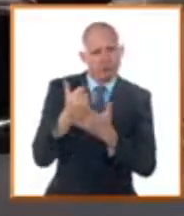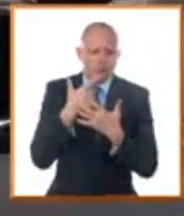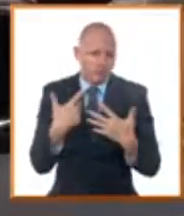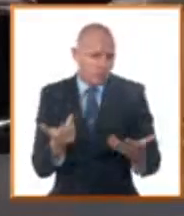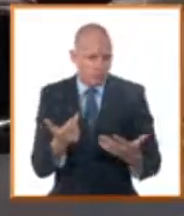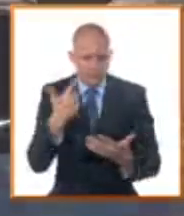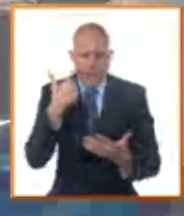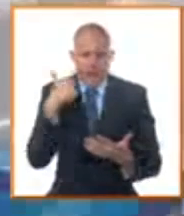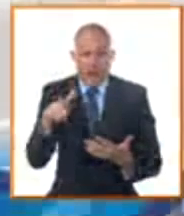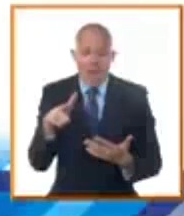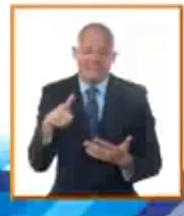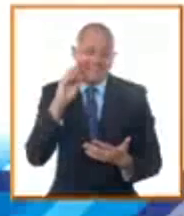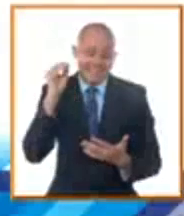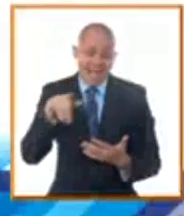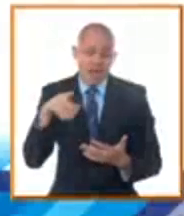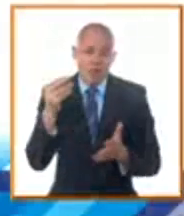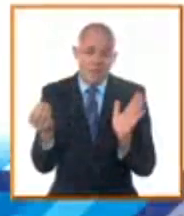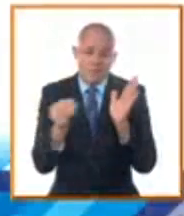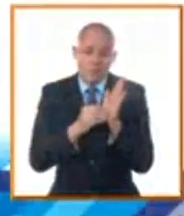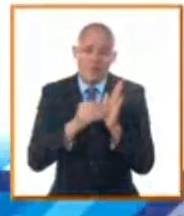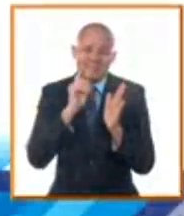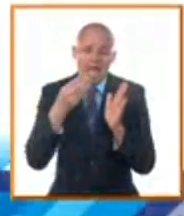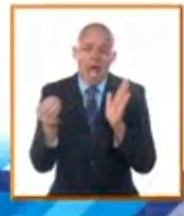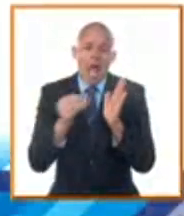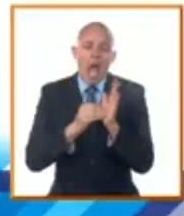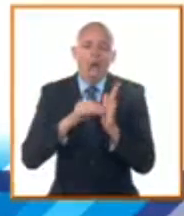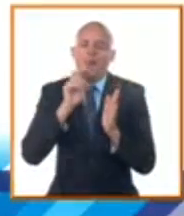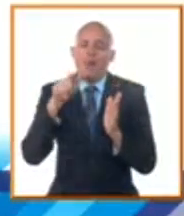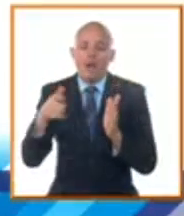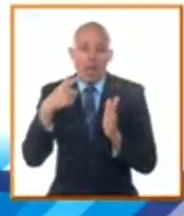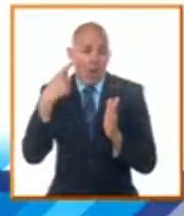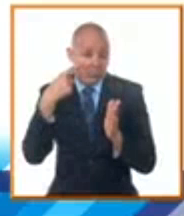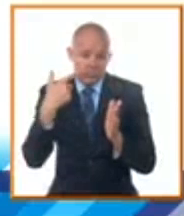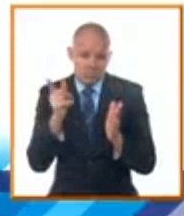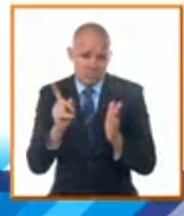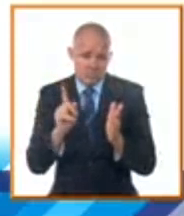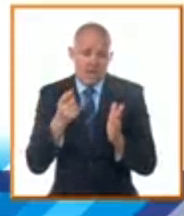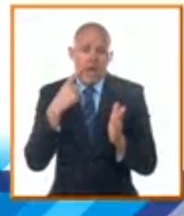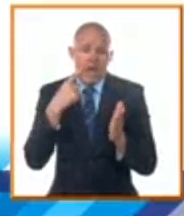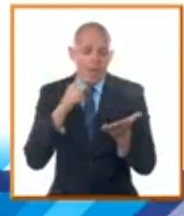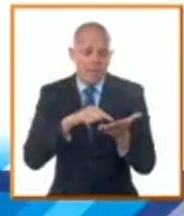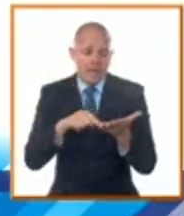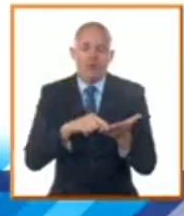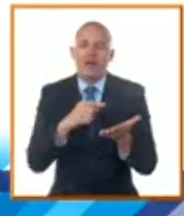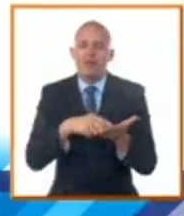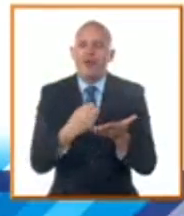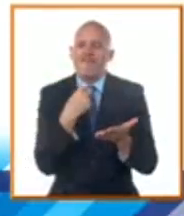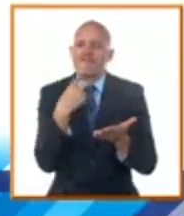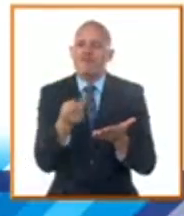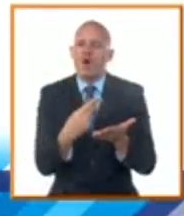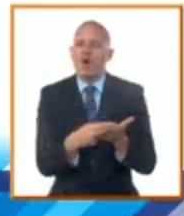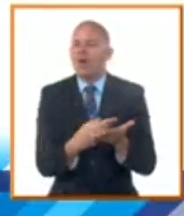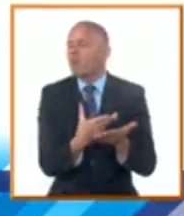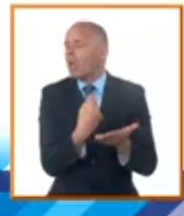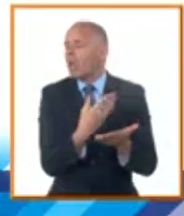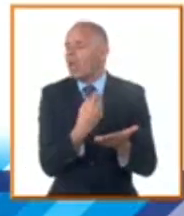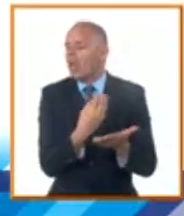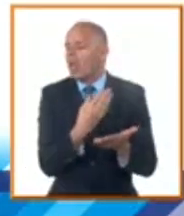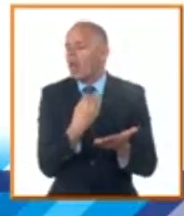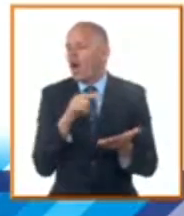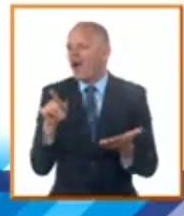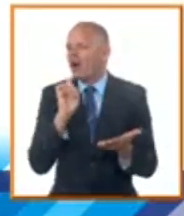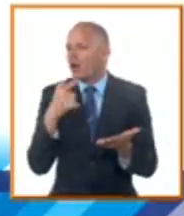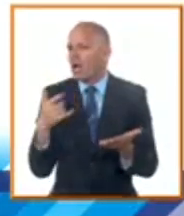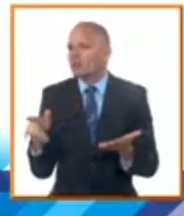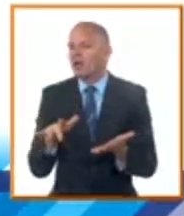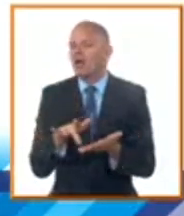la accesibilidad. Ellos usan aplicaciones que traducen el sonido, lo que van con el táctil, van localizando dentro de la